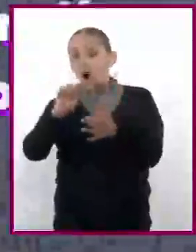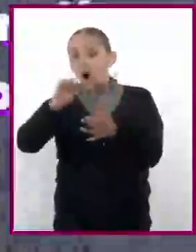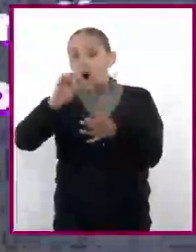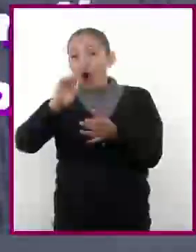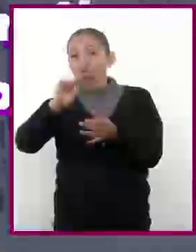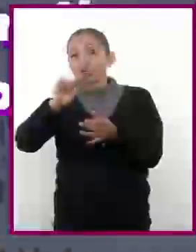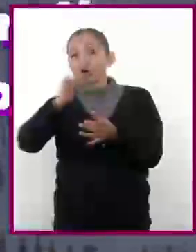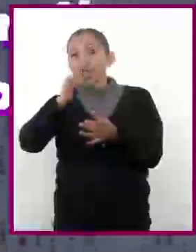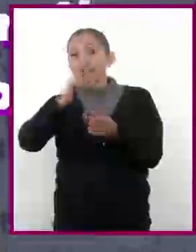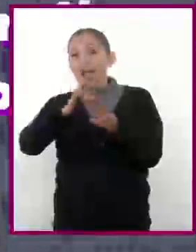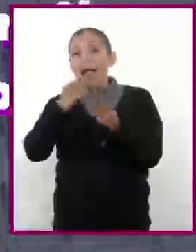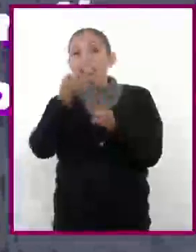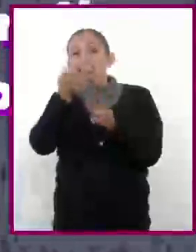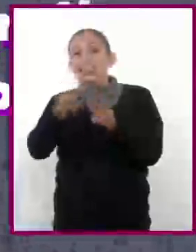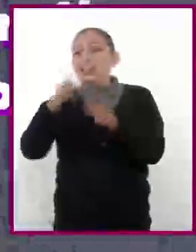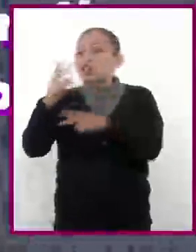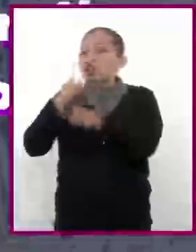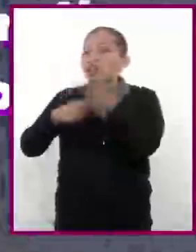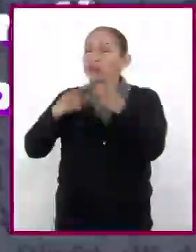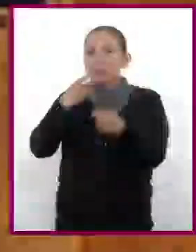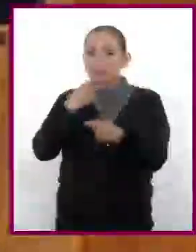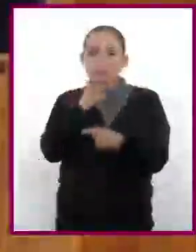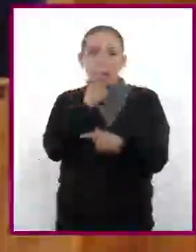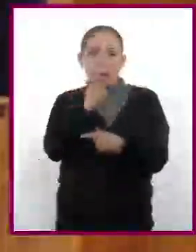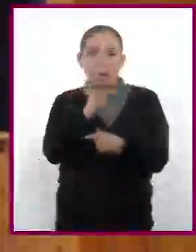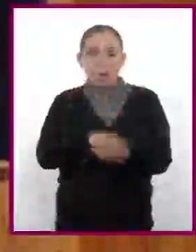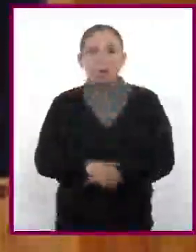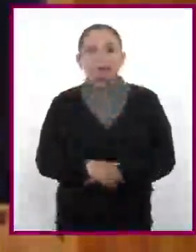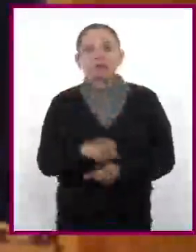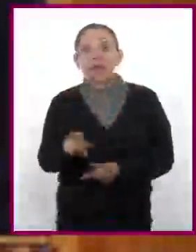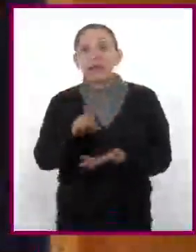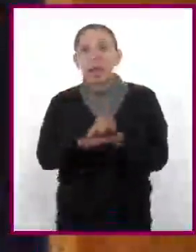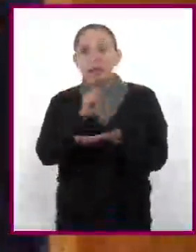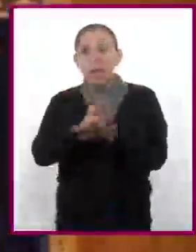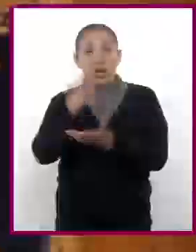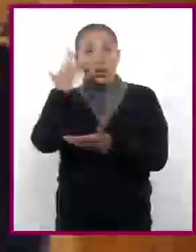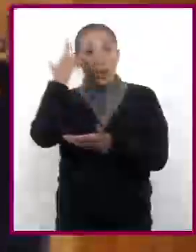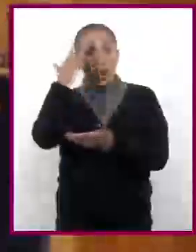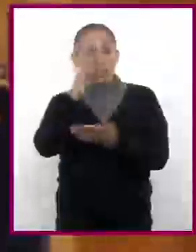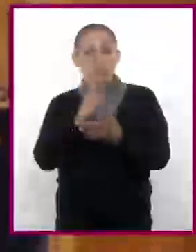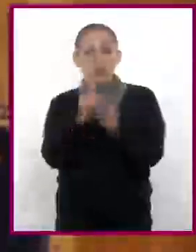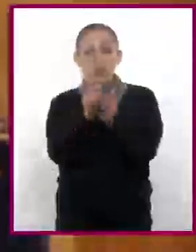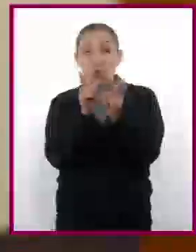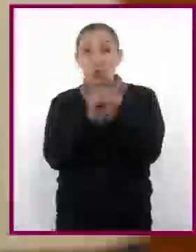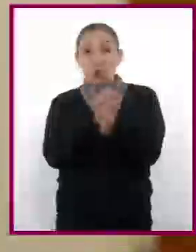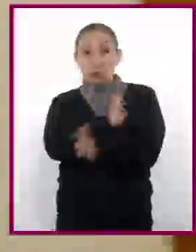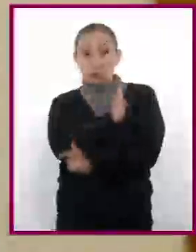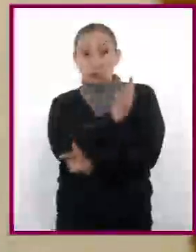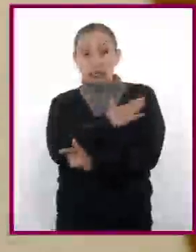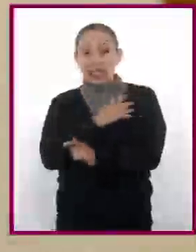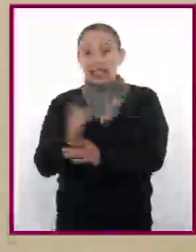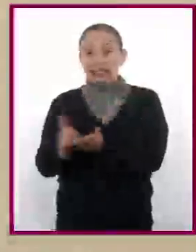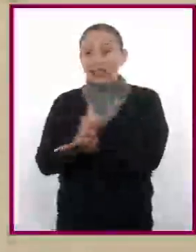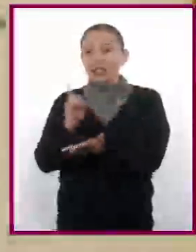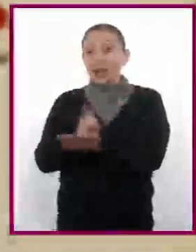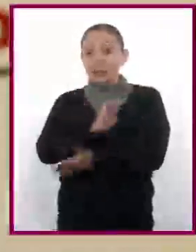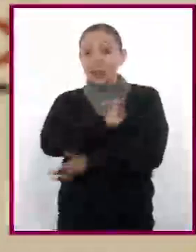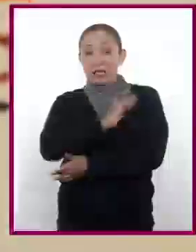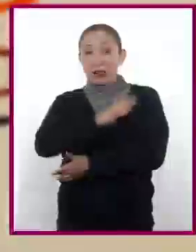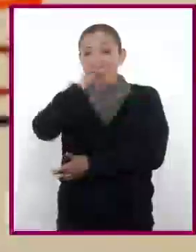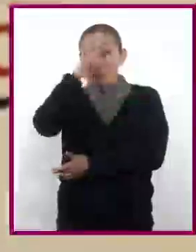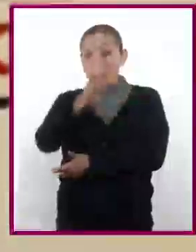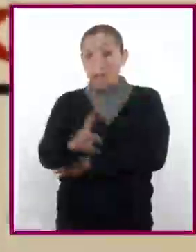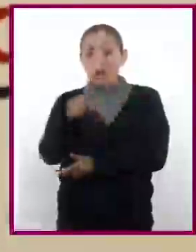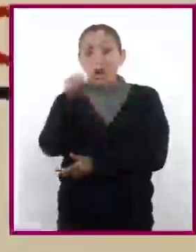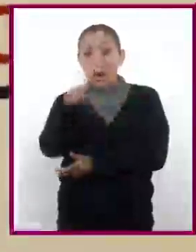ortografía y morfología. El Diccionario de la Real Academia de la Lengua Española y el Diccionario del Español de